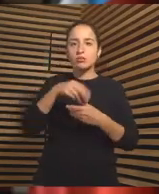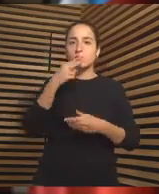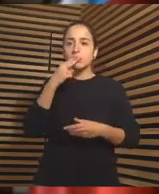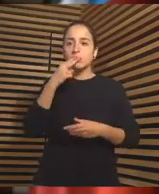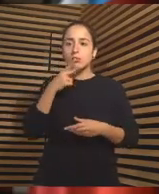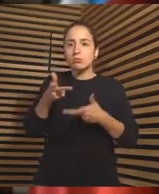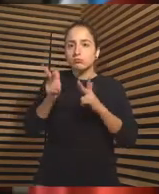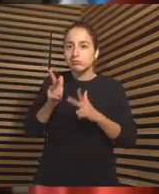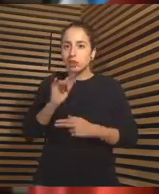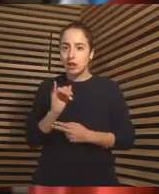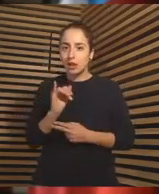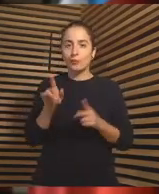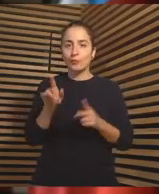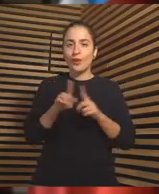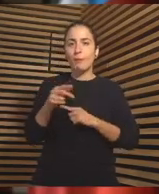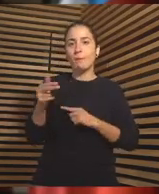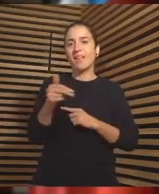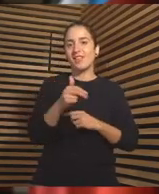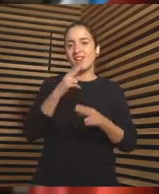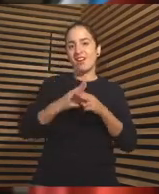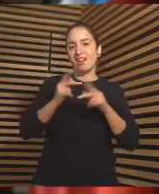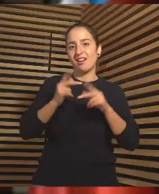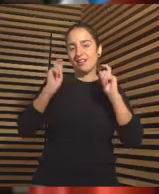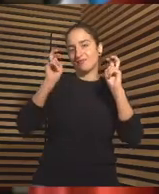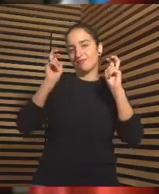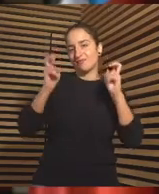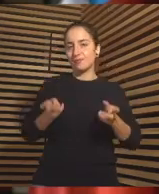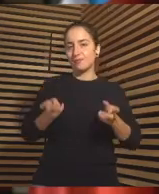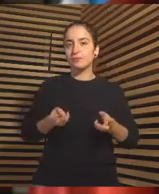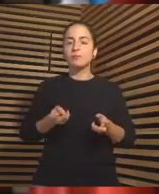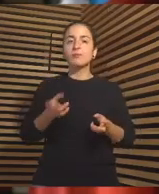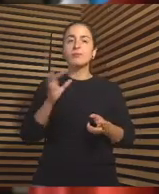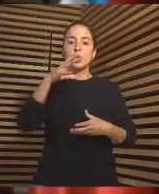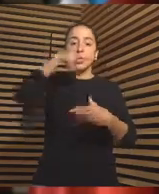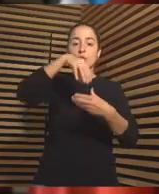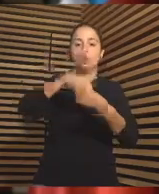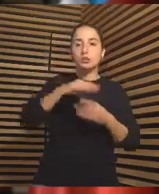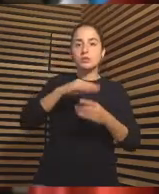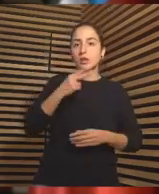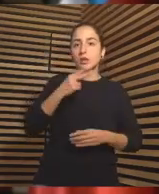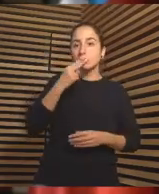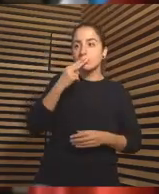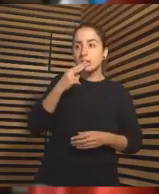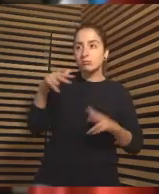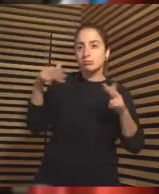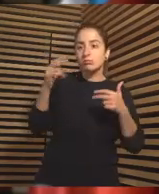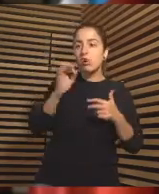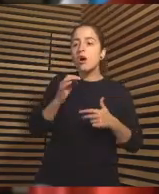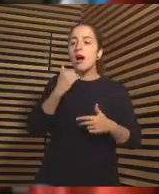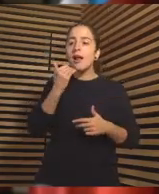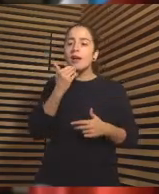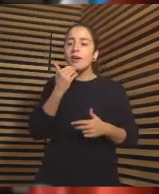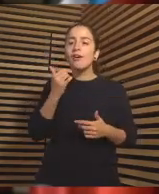donde la gente se mete en una pecera y puede fumar, o por lo menos no hay nadie que le diga que no puede fumar.